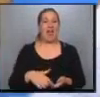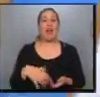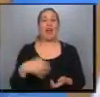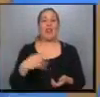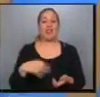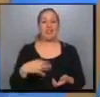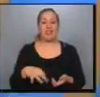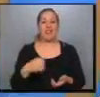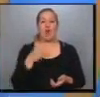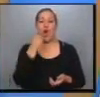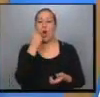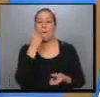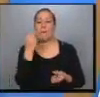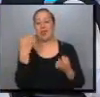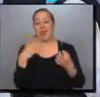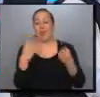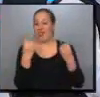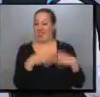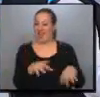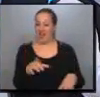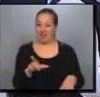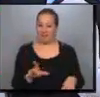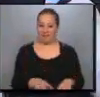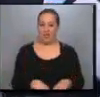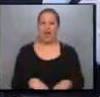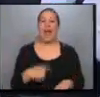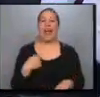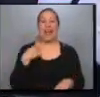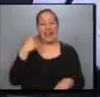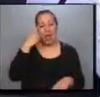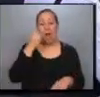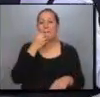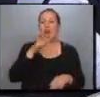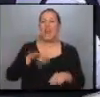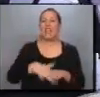costado. Yo creo que la próxima jugada es que él se retire con dignidad a tiempo. Bueno, 8:41.